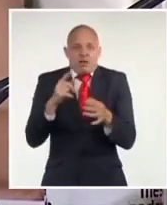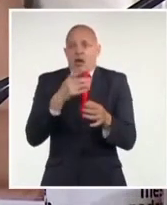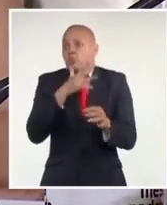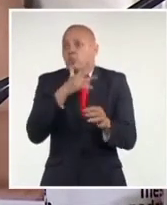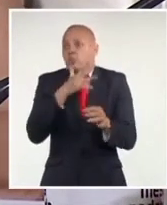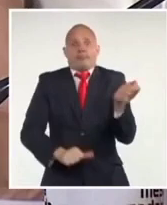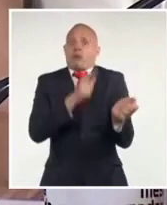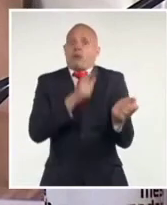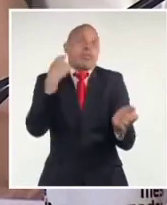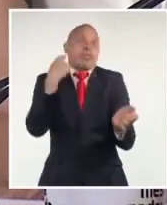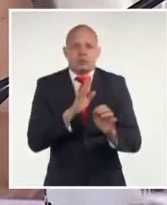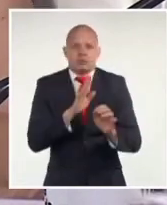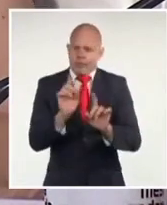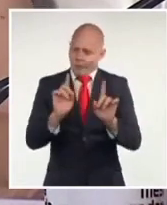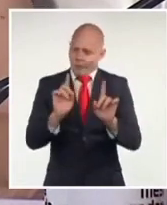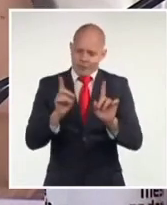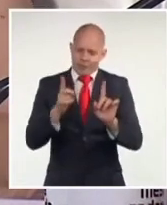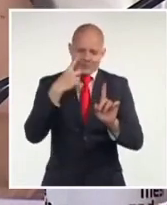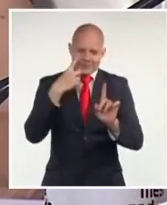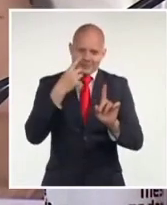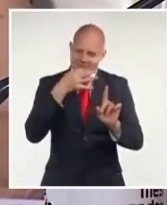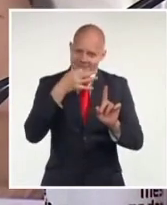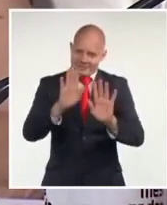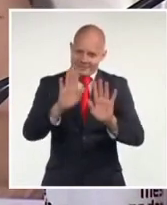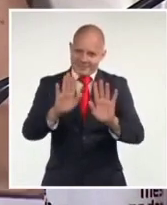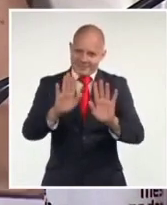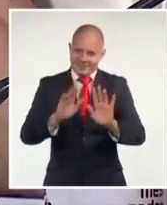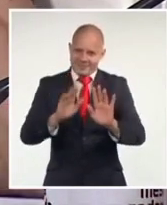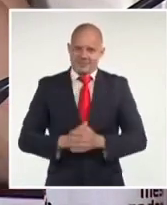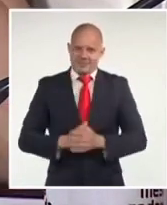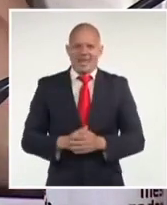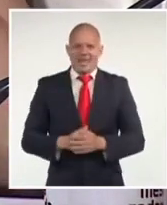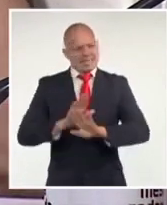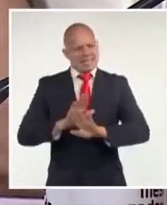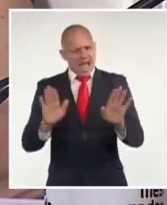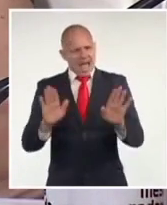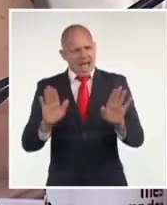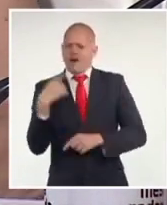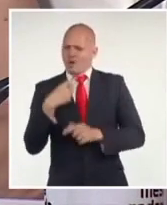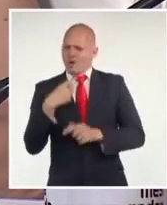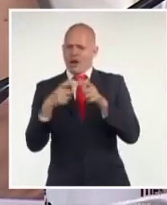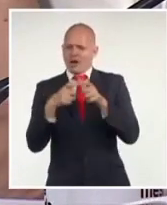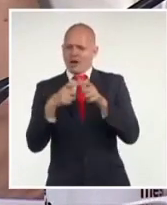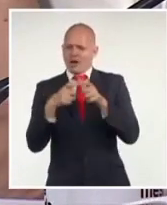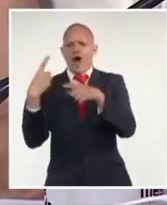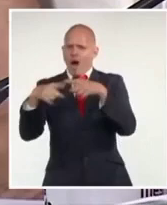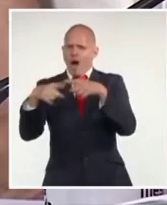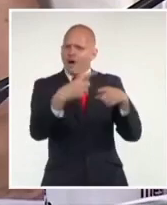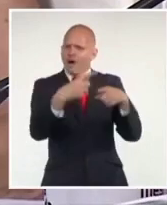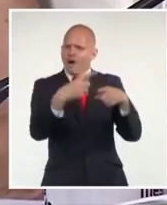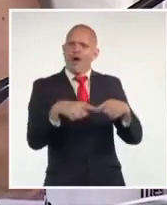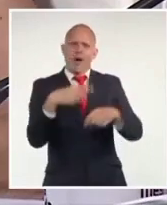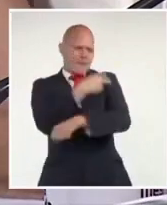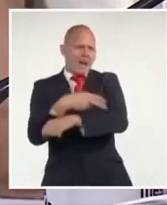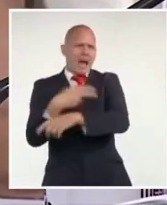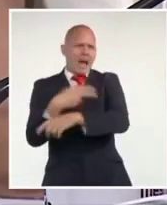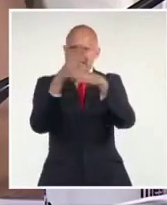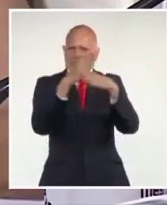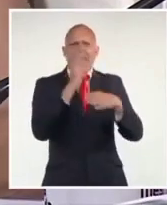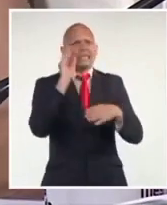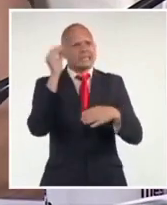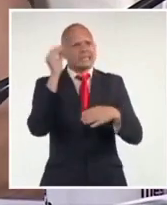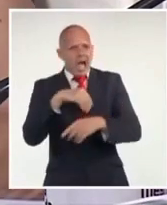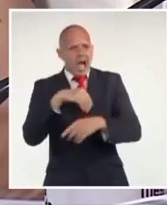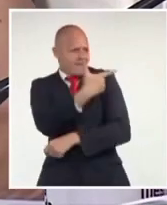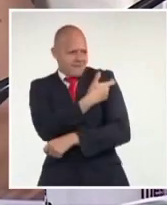Todas las organizaciones internacionales, todos apostamos porque las vacunas sí van a